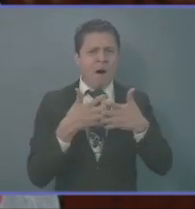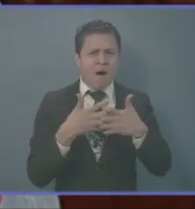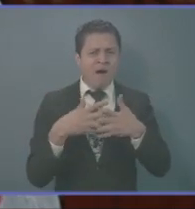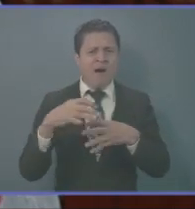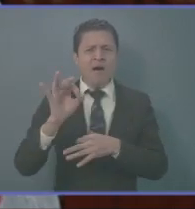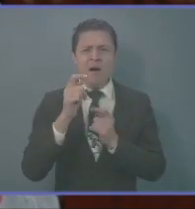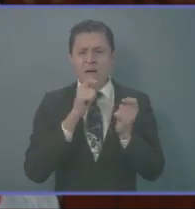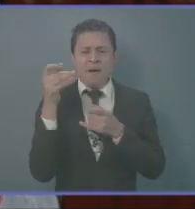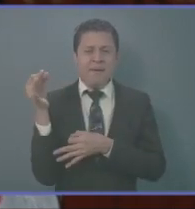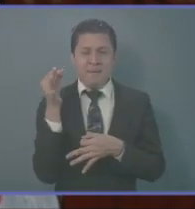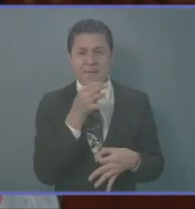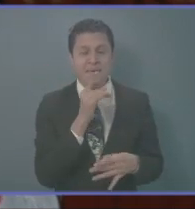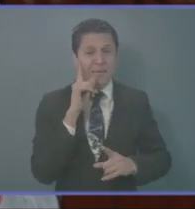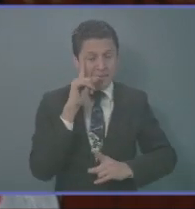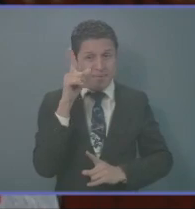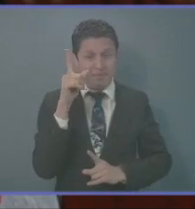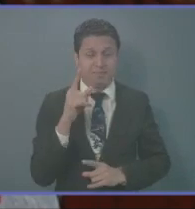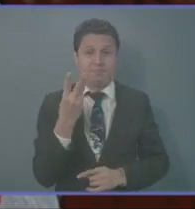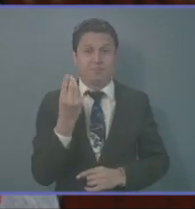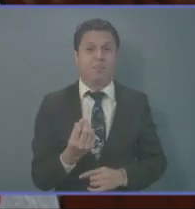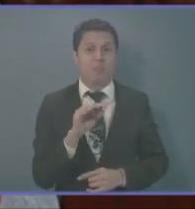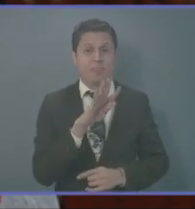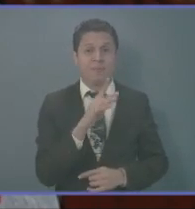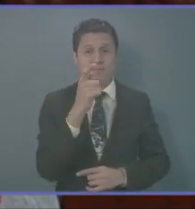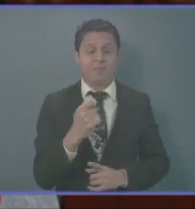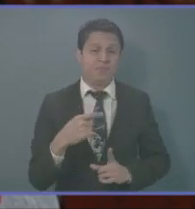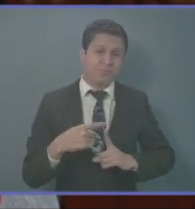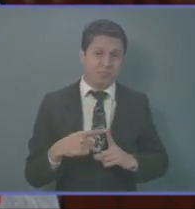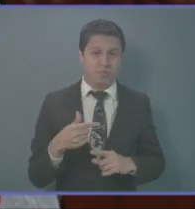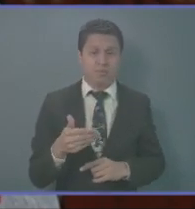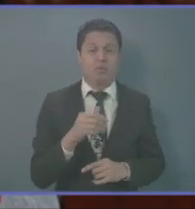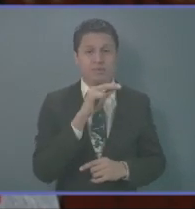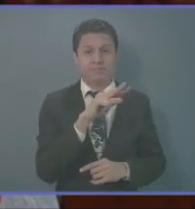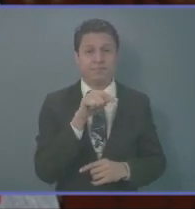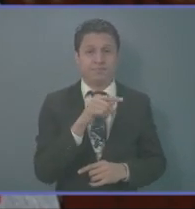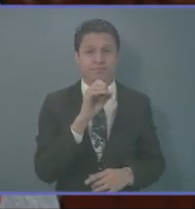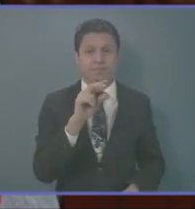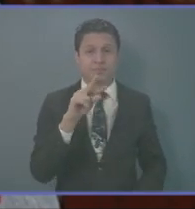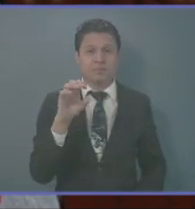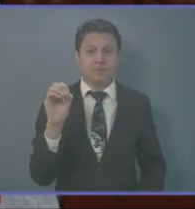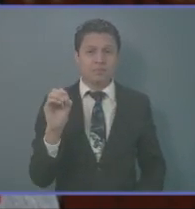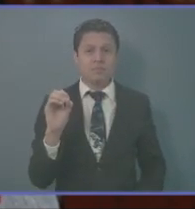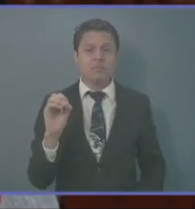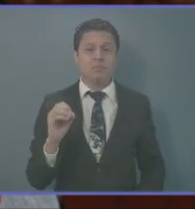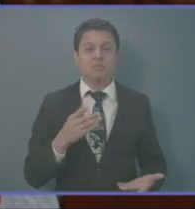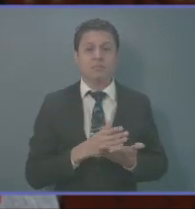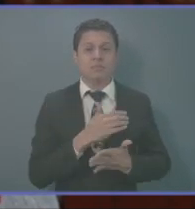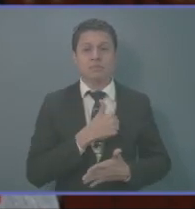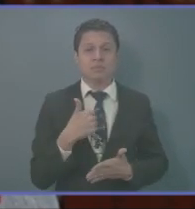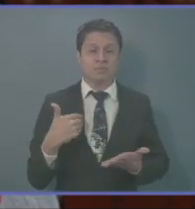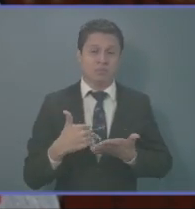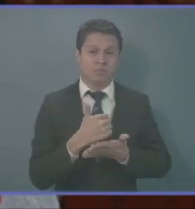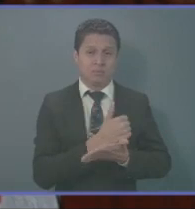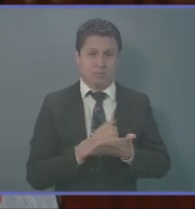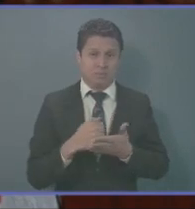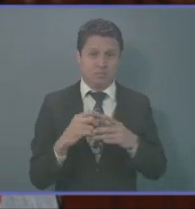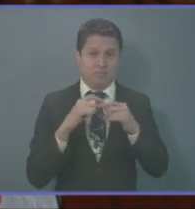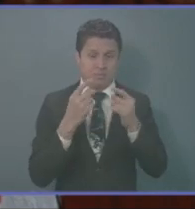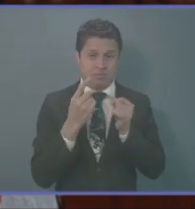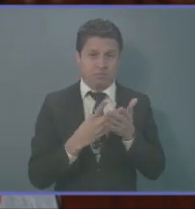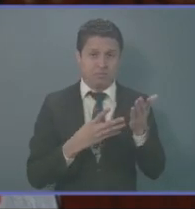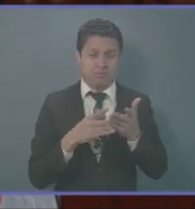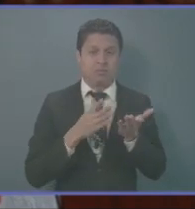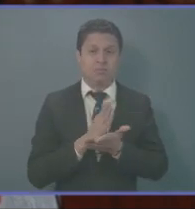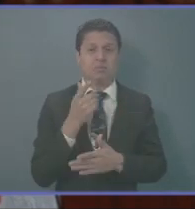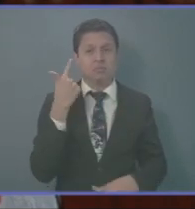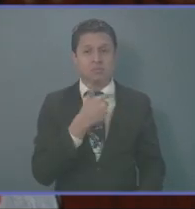Carta de Intención de fecha 4 de abril de 2020, suscrita por el Ministro de Hacienda y por el Presidente